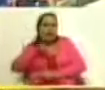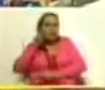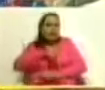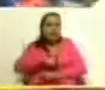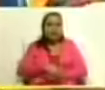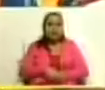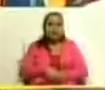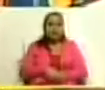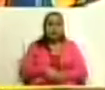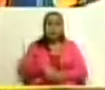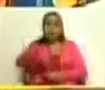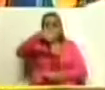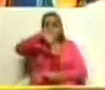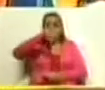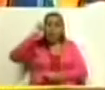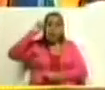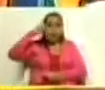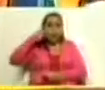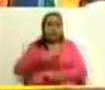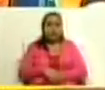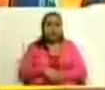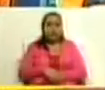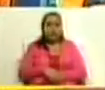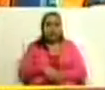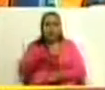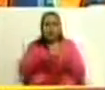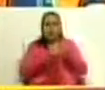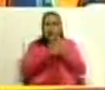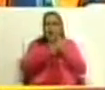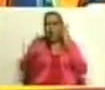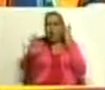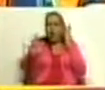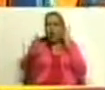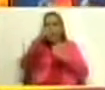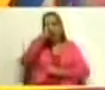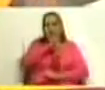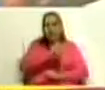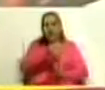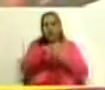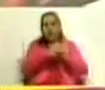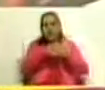Ustedes pueden recordar reciente la última cola, 2015.